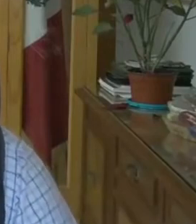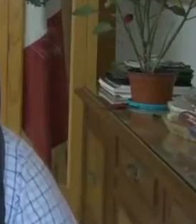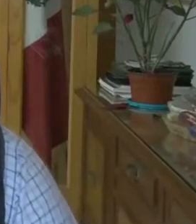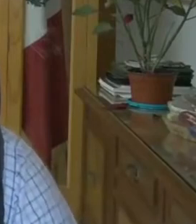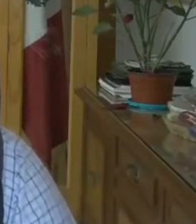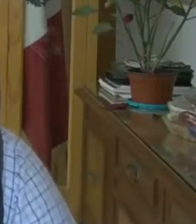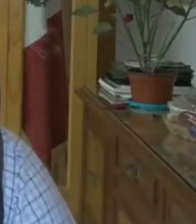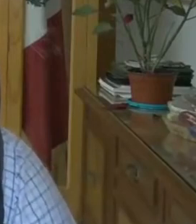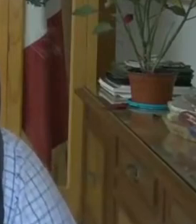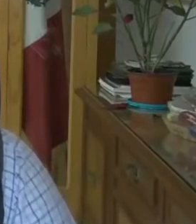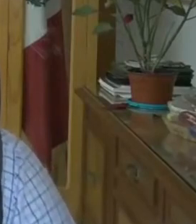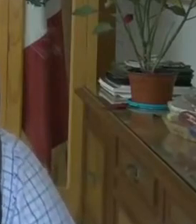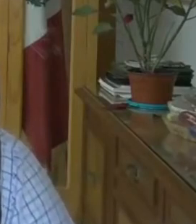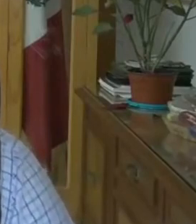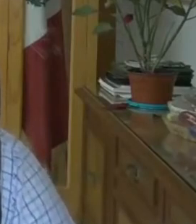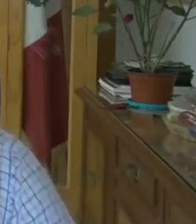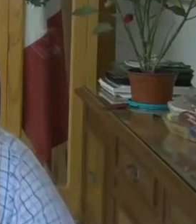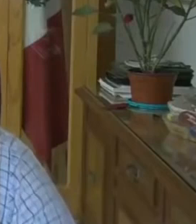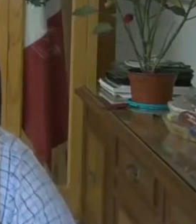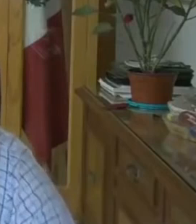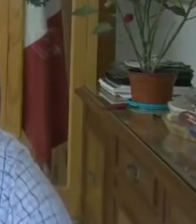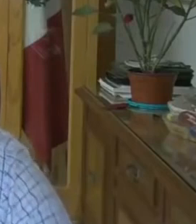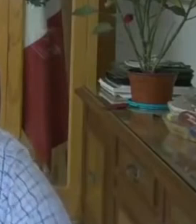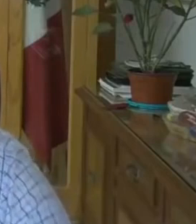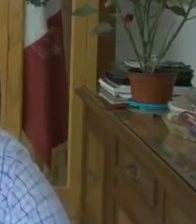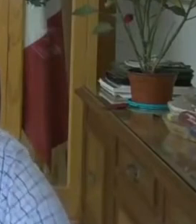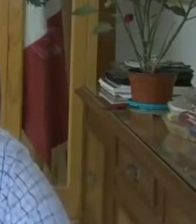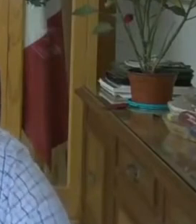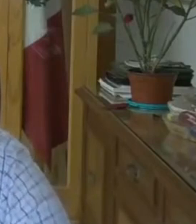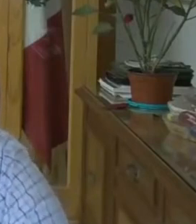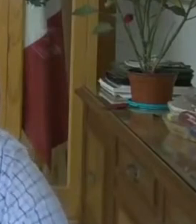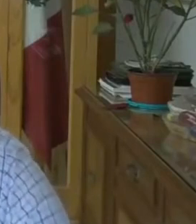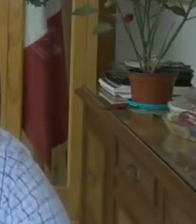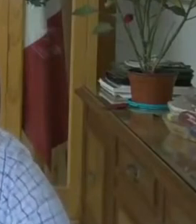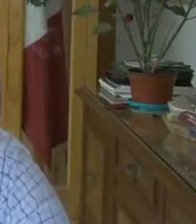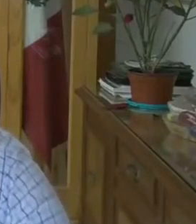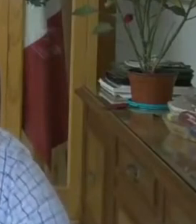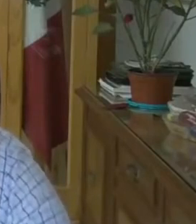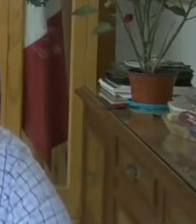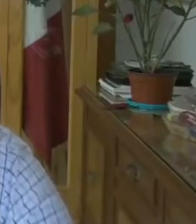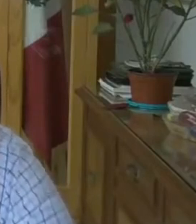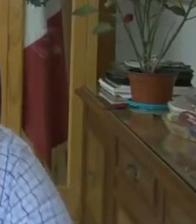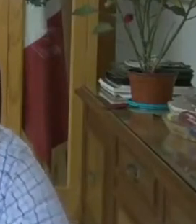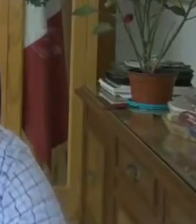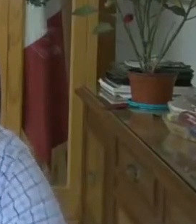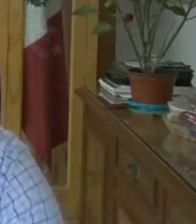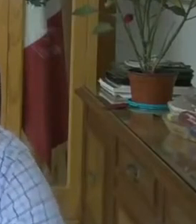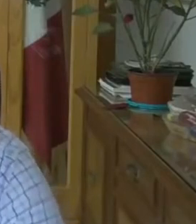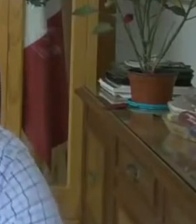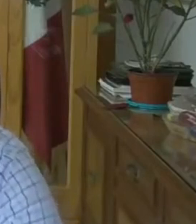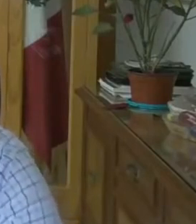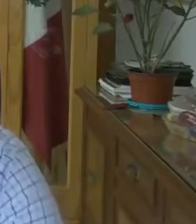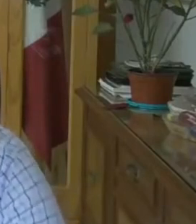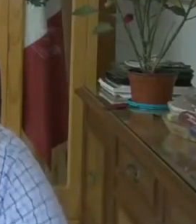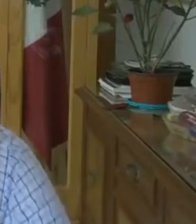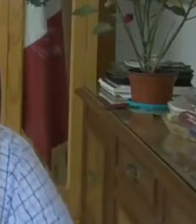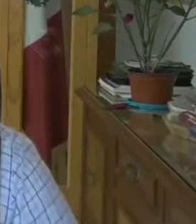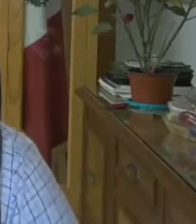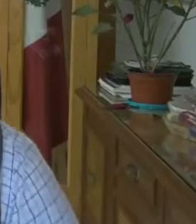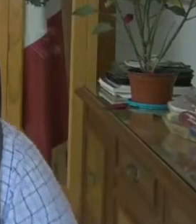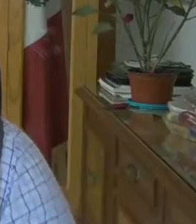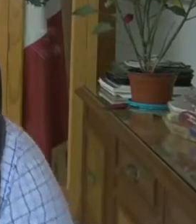continúan en su momento llevándose a cabo por cada una de las personas, de los ciudadanos que vivimos en este país y